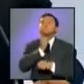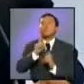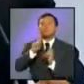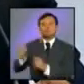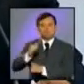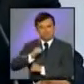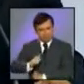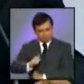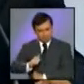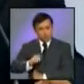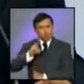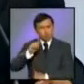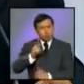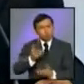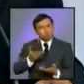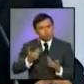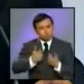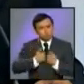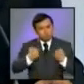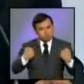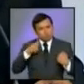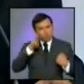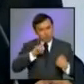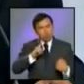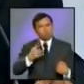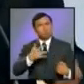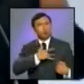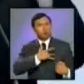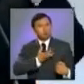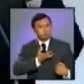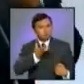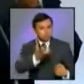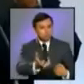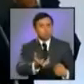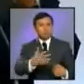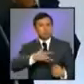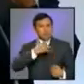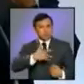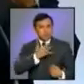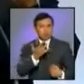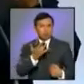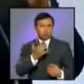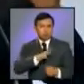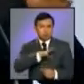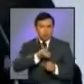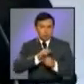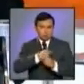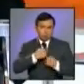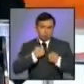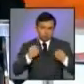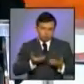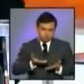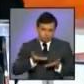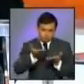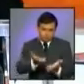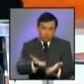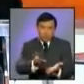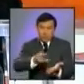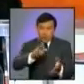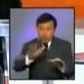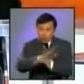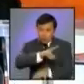el más claro el más objetivo y es definitivamente la mejor opción para este